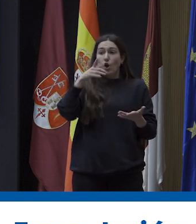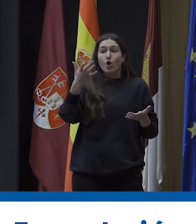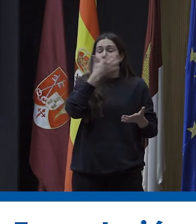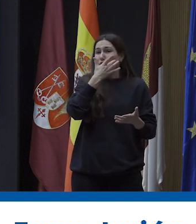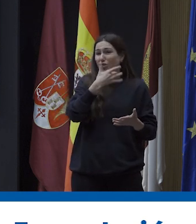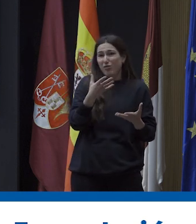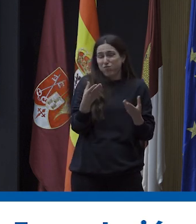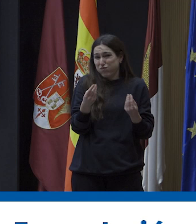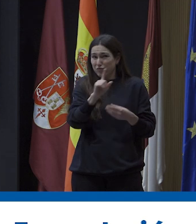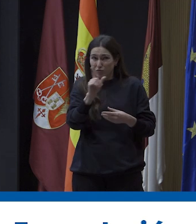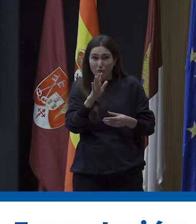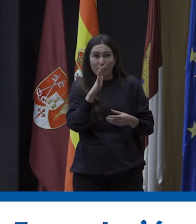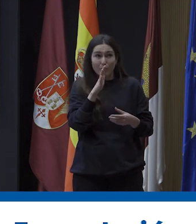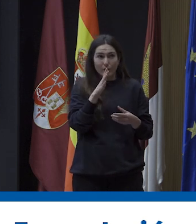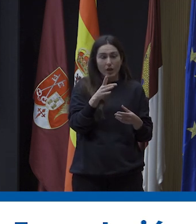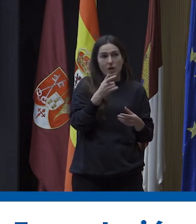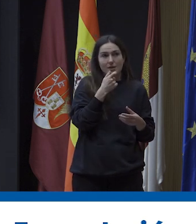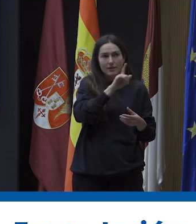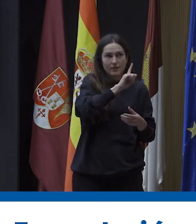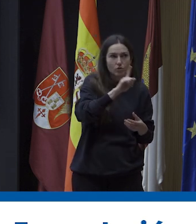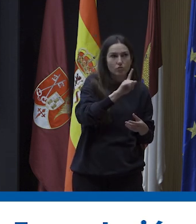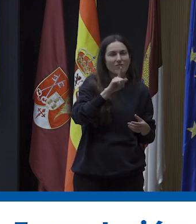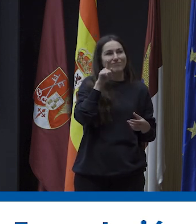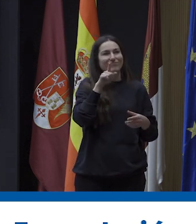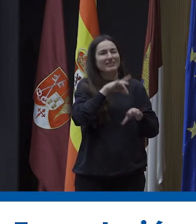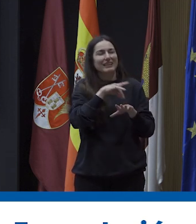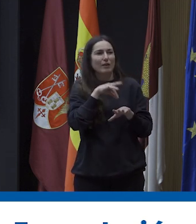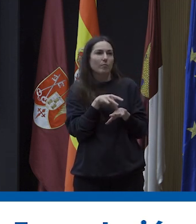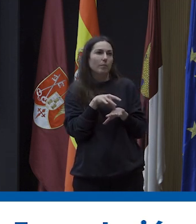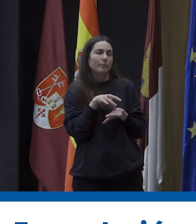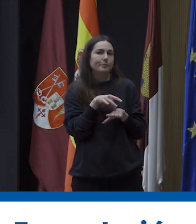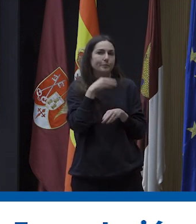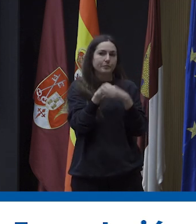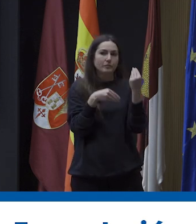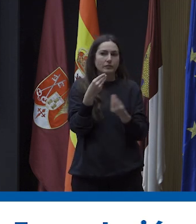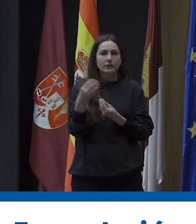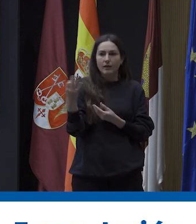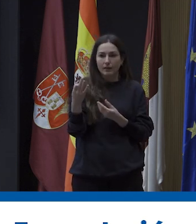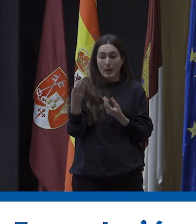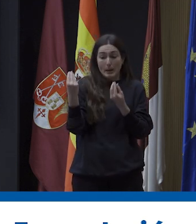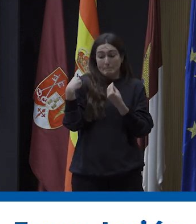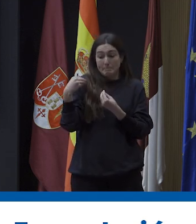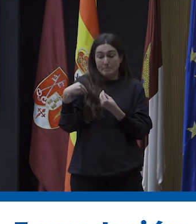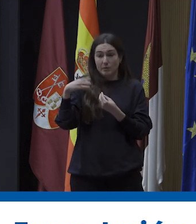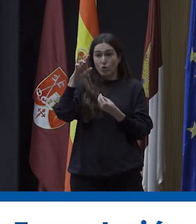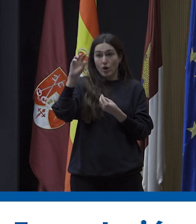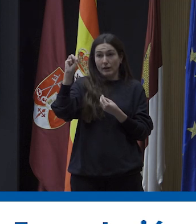no anglosajón, y él parece que se dedicaba un poco a lo que hacía Ramón y Cajal, que es preparaciones de